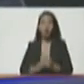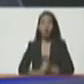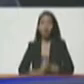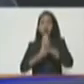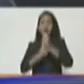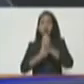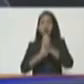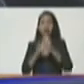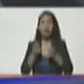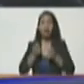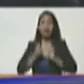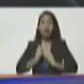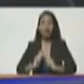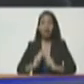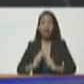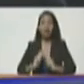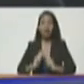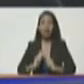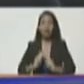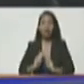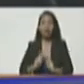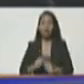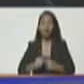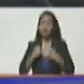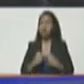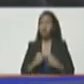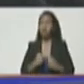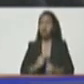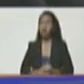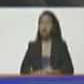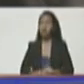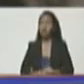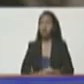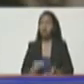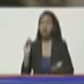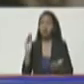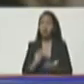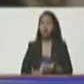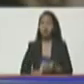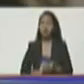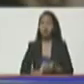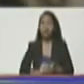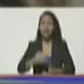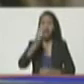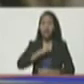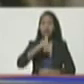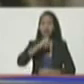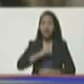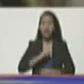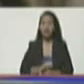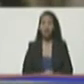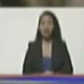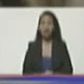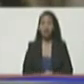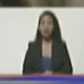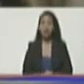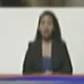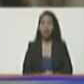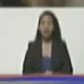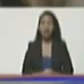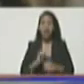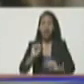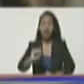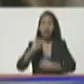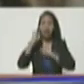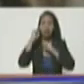dirigida a intentar inútilmente doblegar la heroica resistencia y la